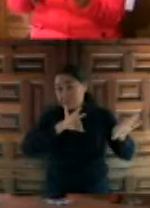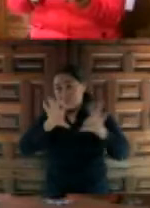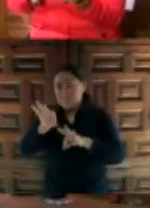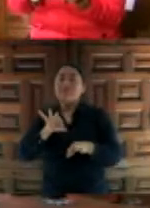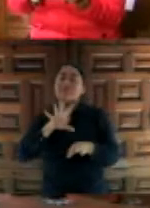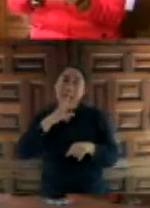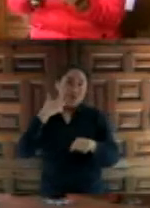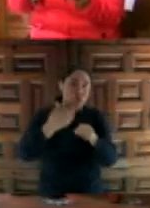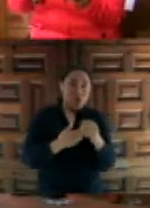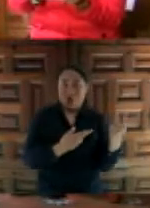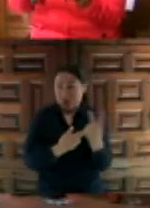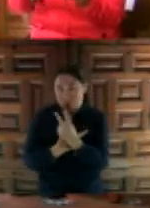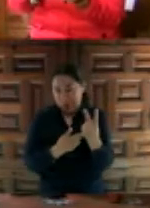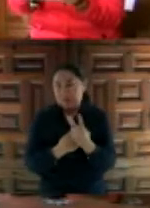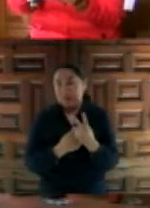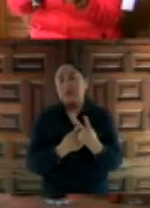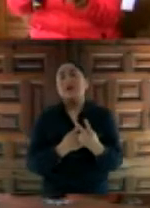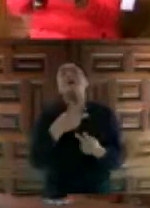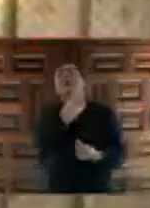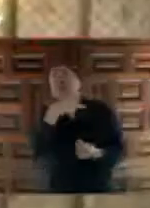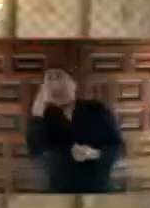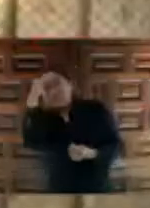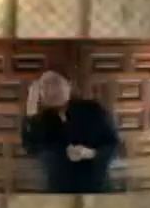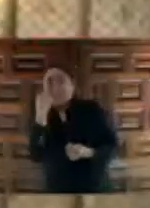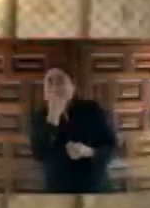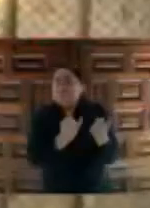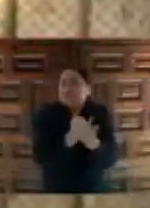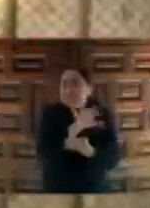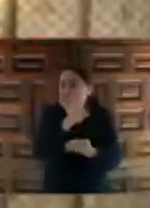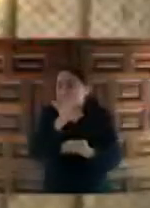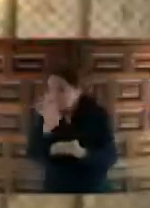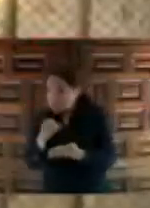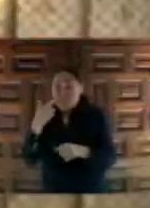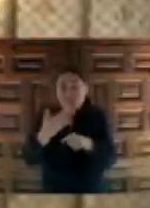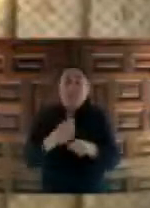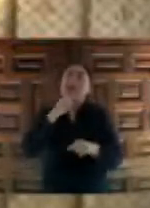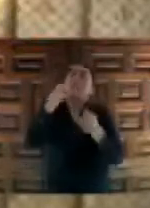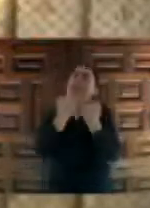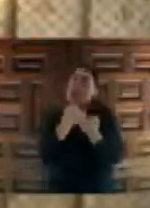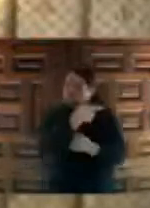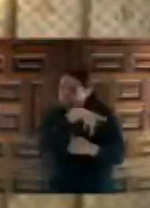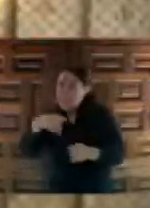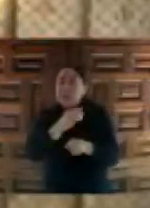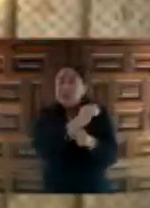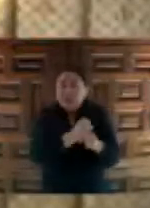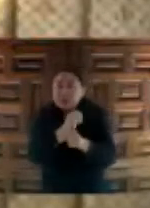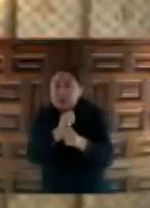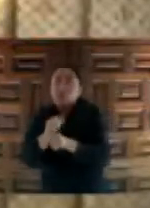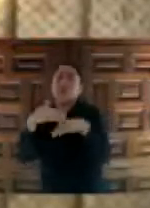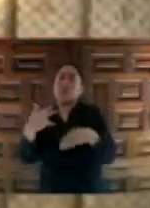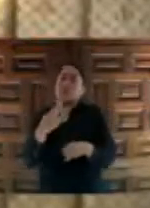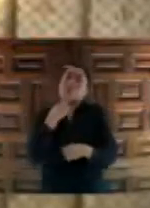esa doble función. Sean tomadores de decisiones, pero a la vez son investigadores reconocidos con bastante